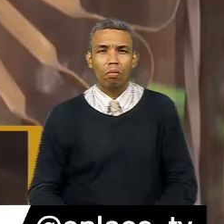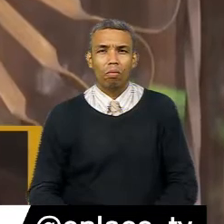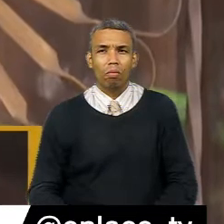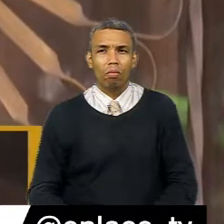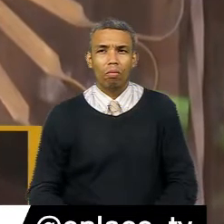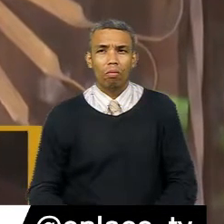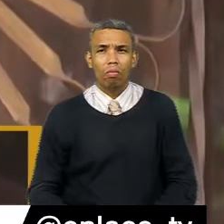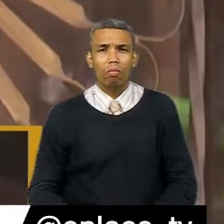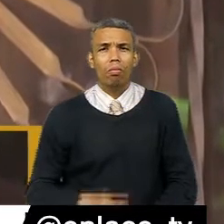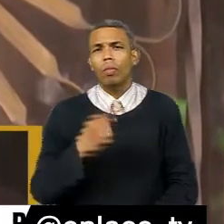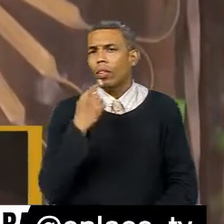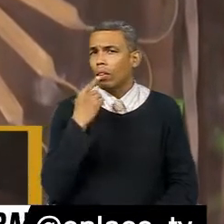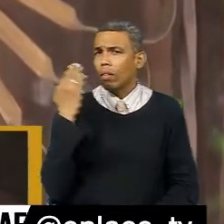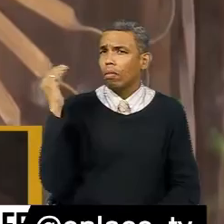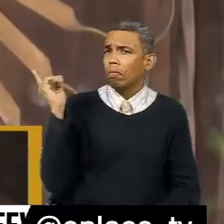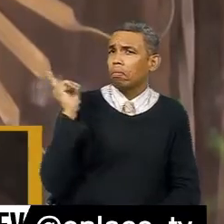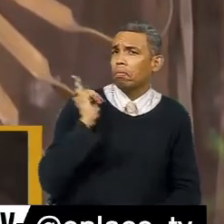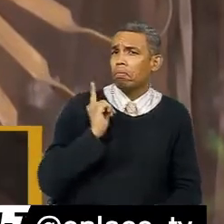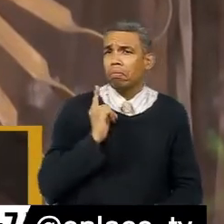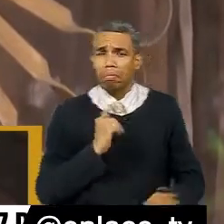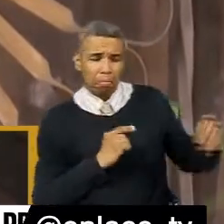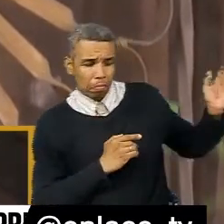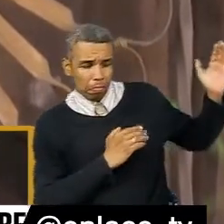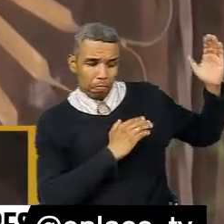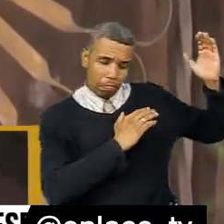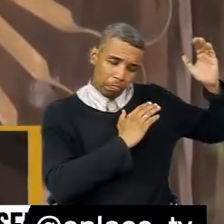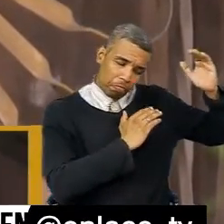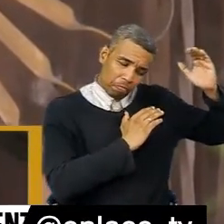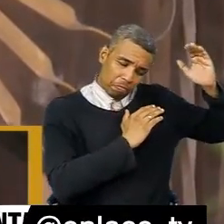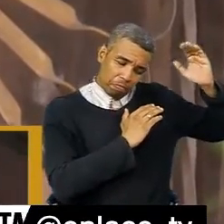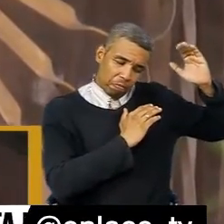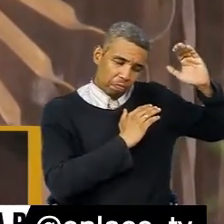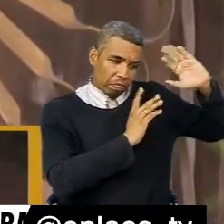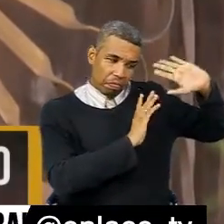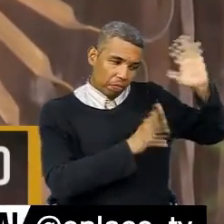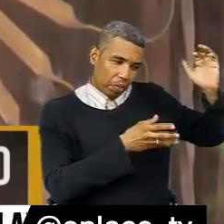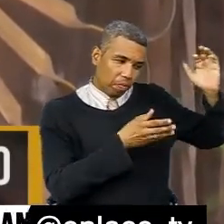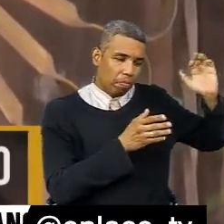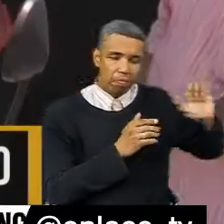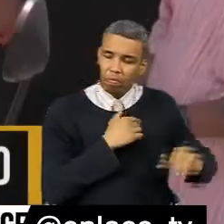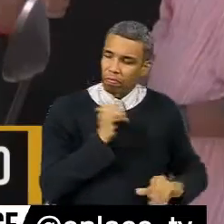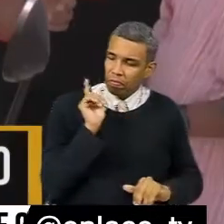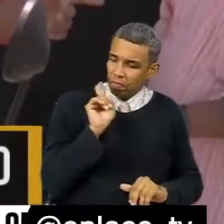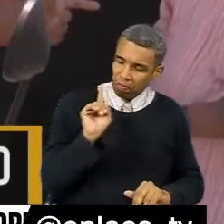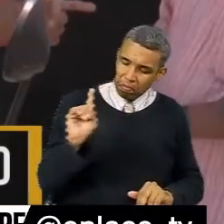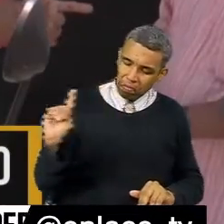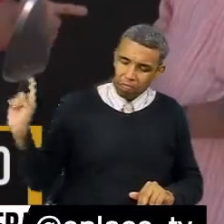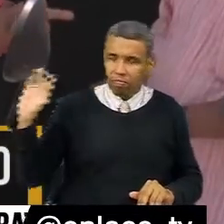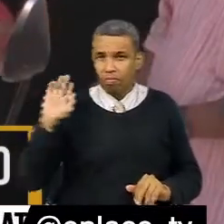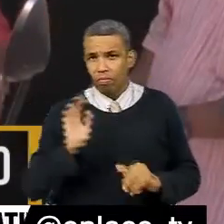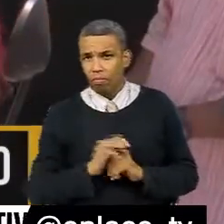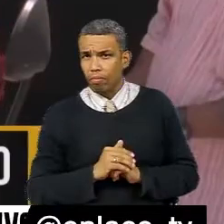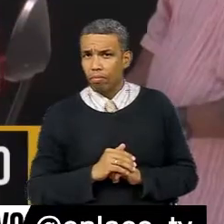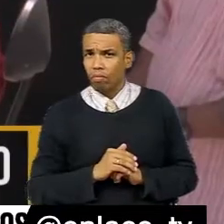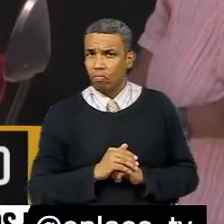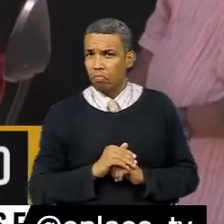abrazó, y de ahí no lo volví a ver más. Nosotros extrañábamos hoy, que él siempre entre las 8, 9 y